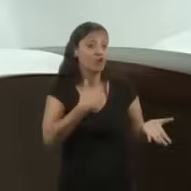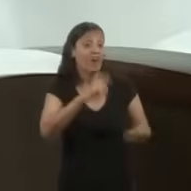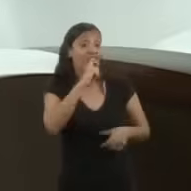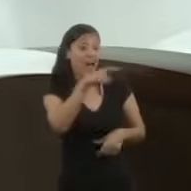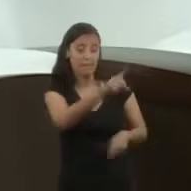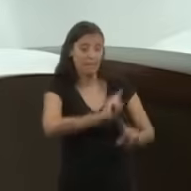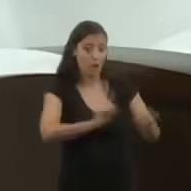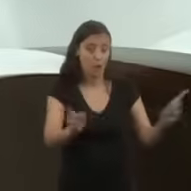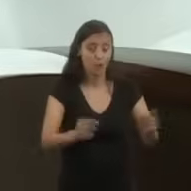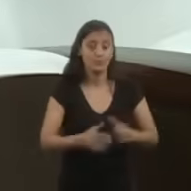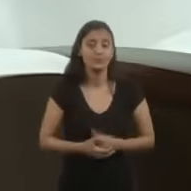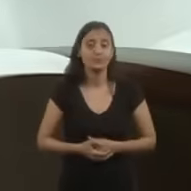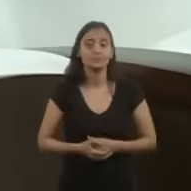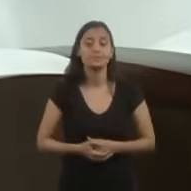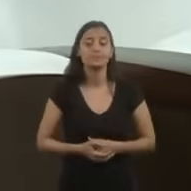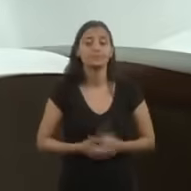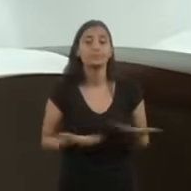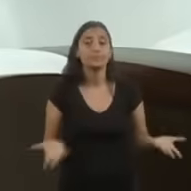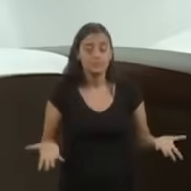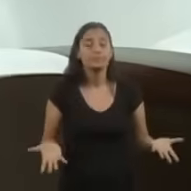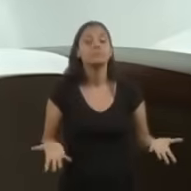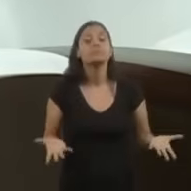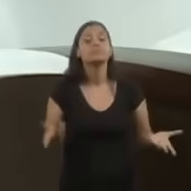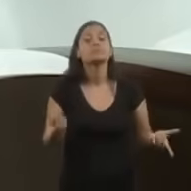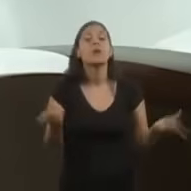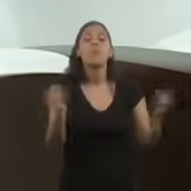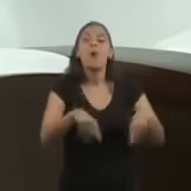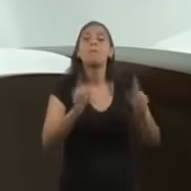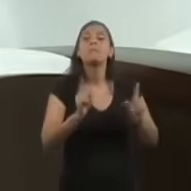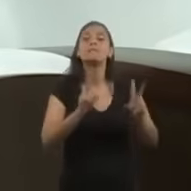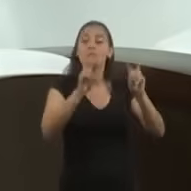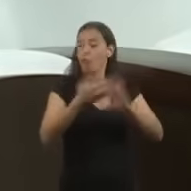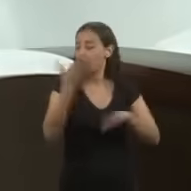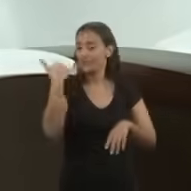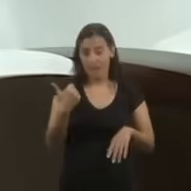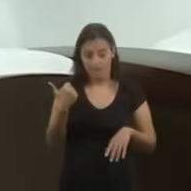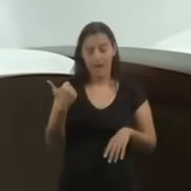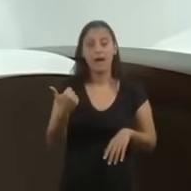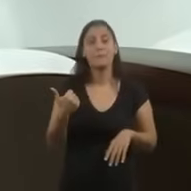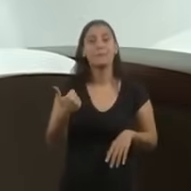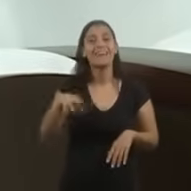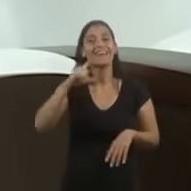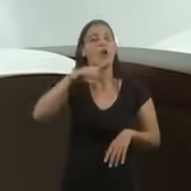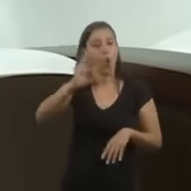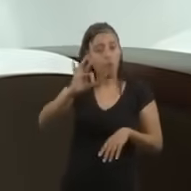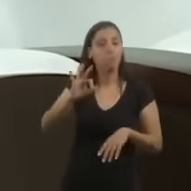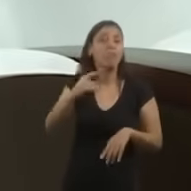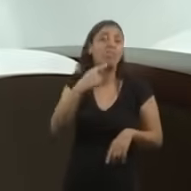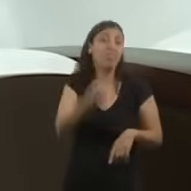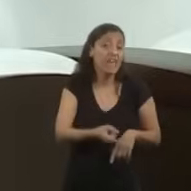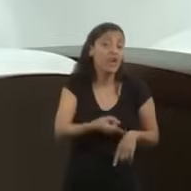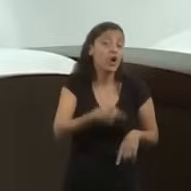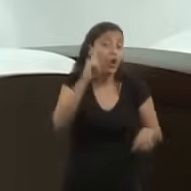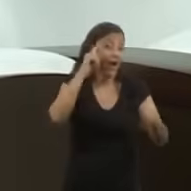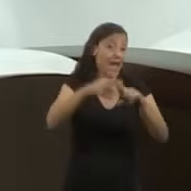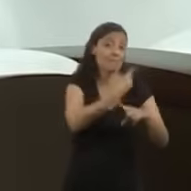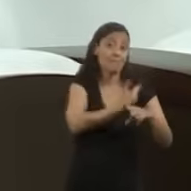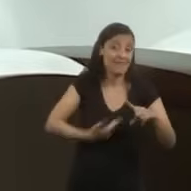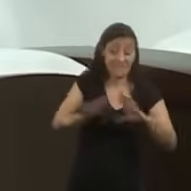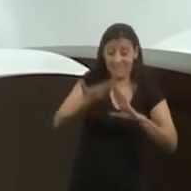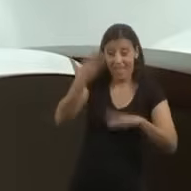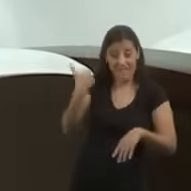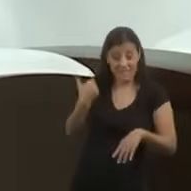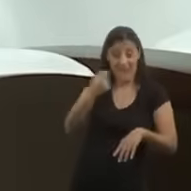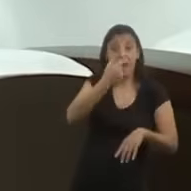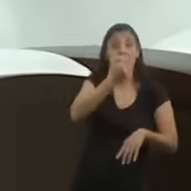envidio bueno volviendo con el tema de del doctor lijo después de lo que dijo macri